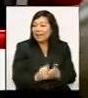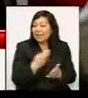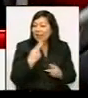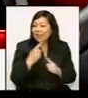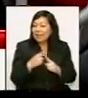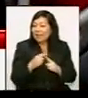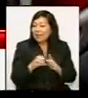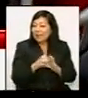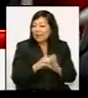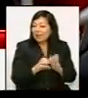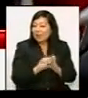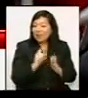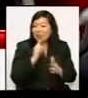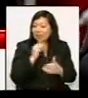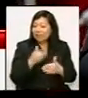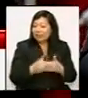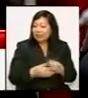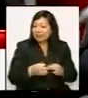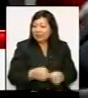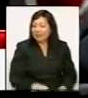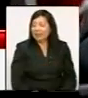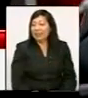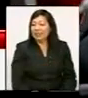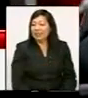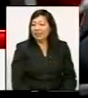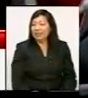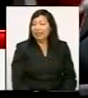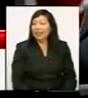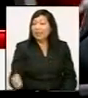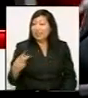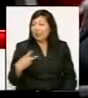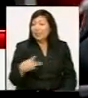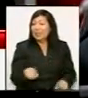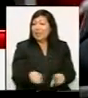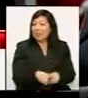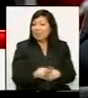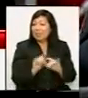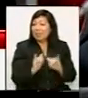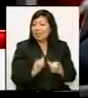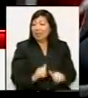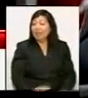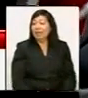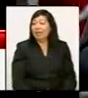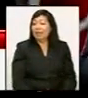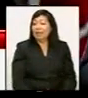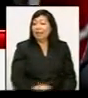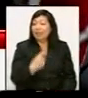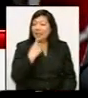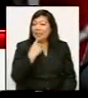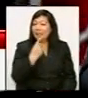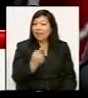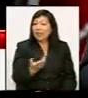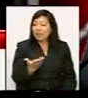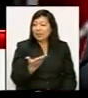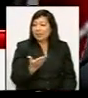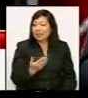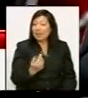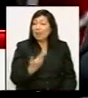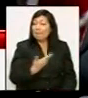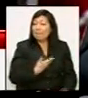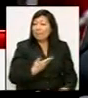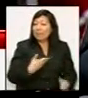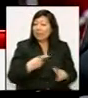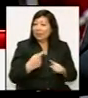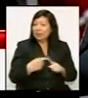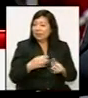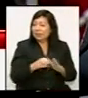Tribunal Constitucional que no invalidan el documento. El segundo argumento también que daban los denunciantes es que el presidente del